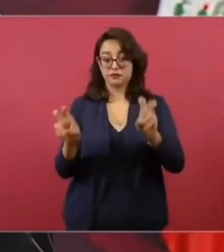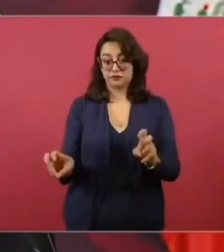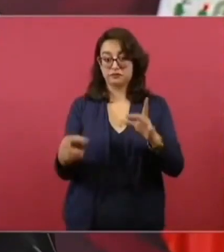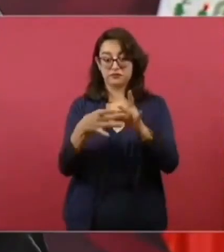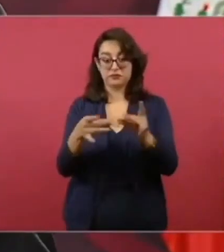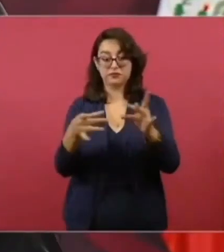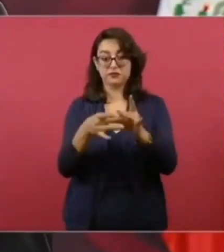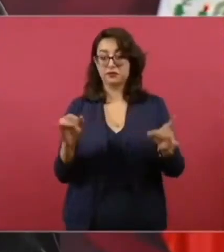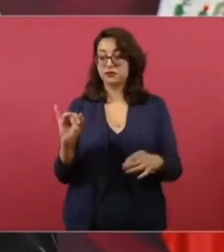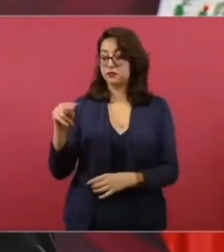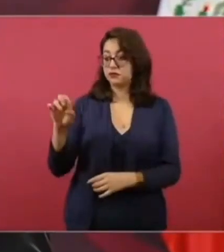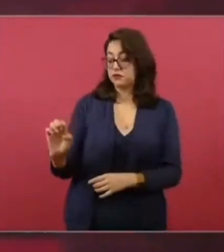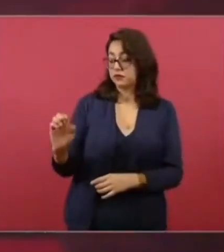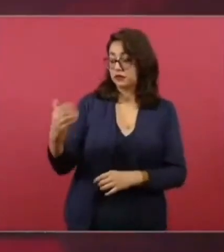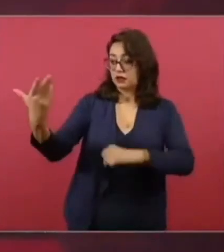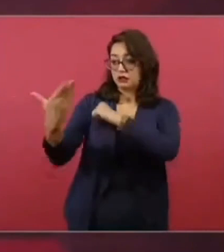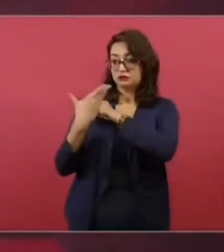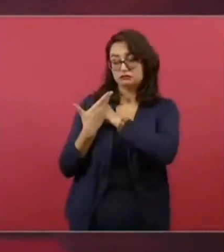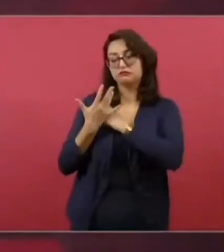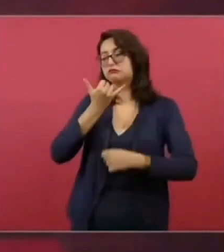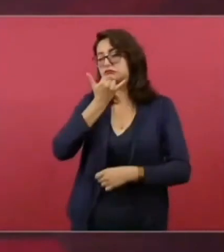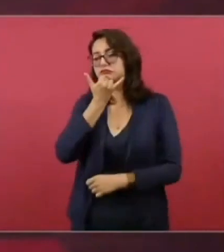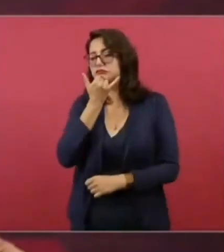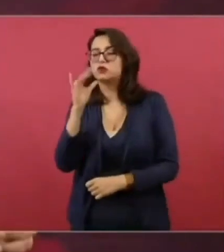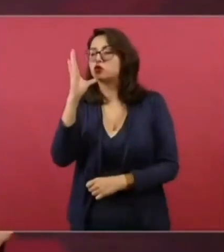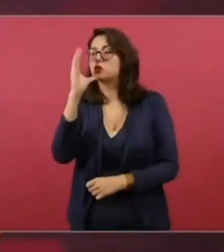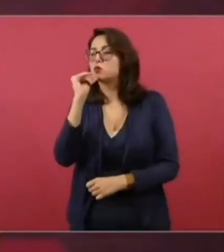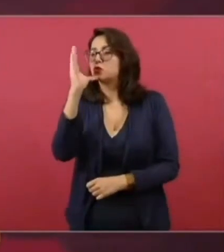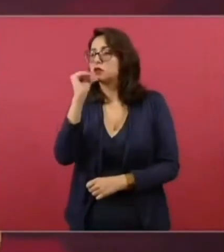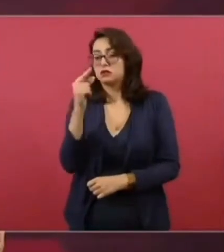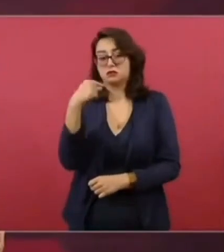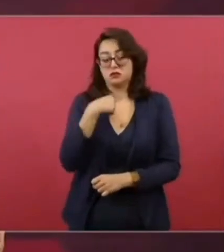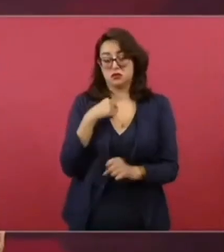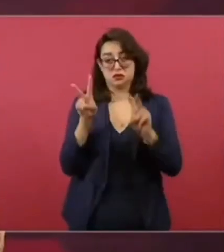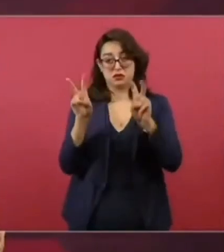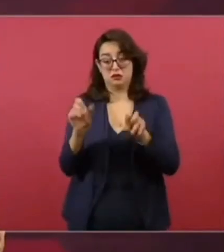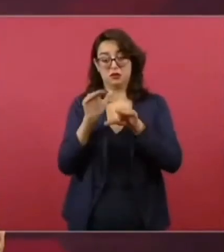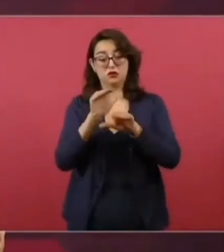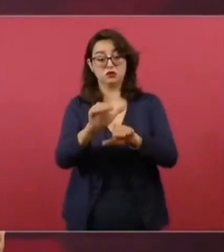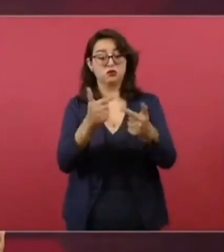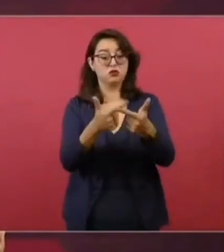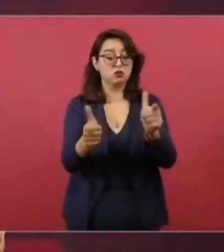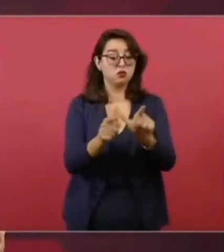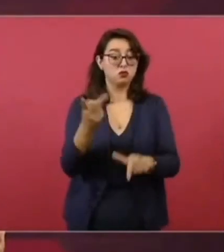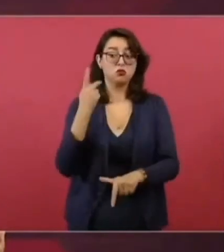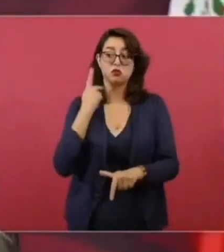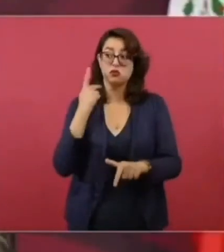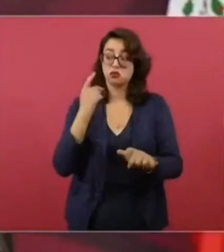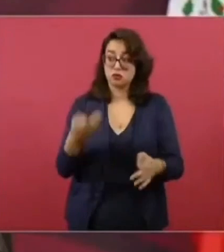sancionar, porque no estoy hablando de partidos políticos legal,